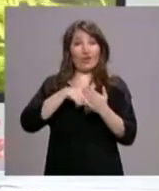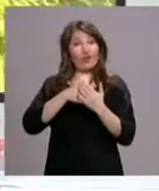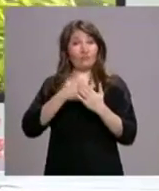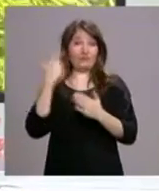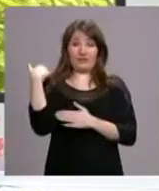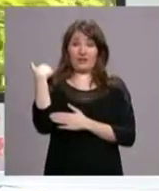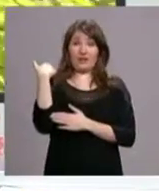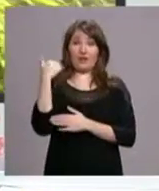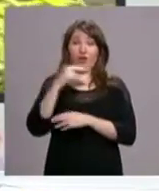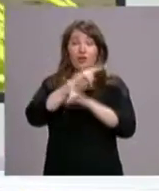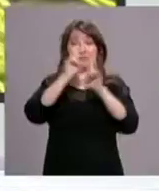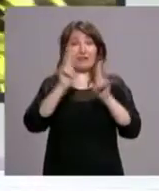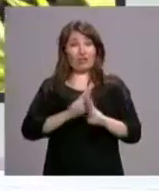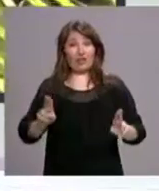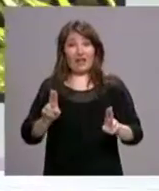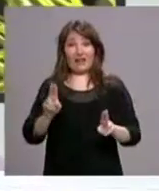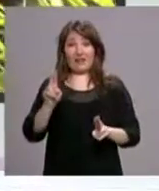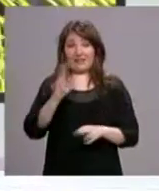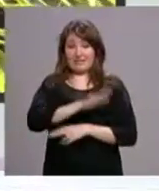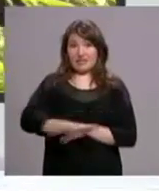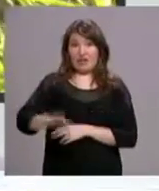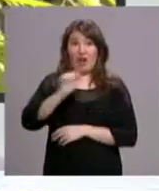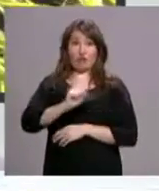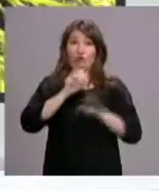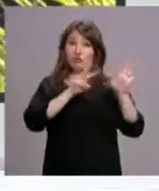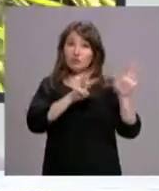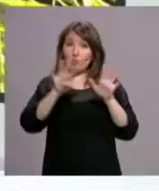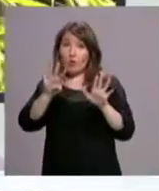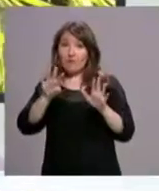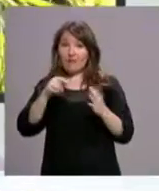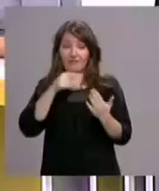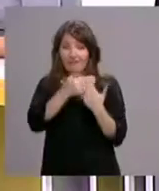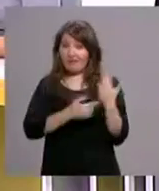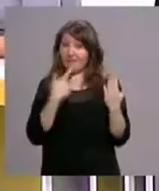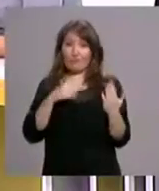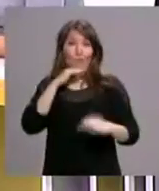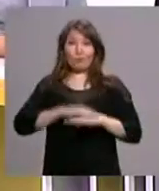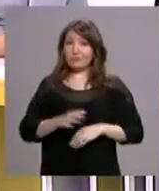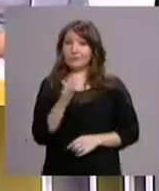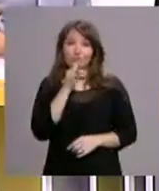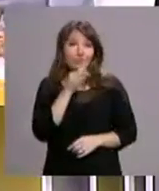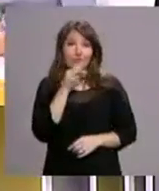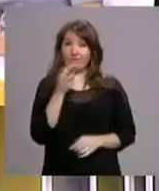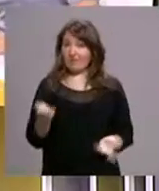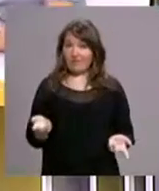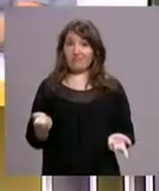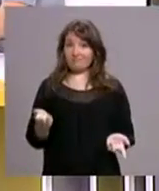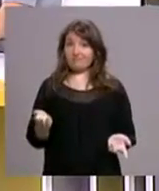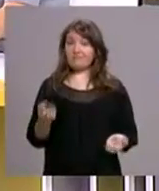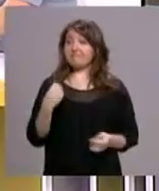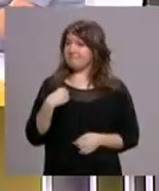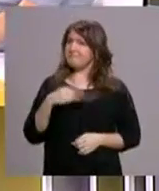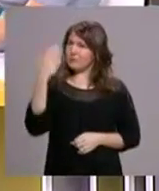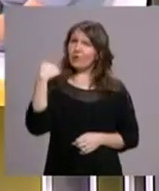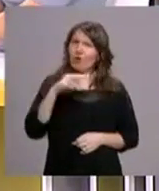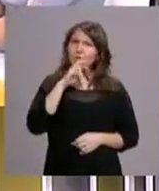año 89. Eso hay que decirlo, y hay que decirlo fuerte, para que se oiga. Nos lo recuerdan los obispos, además, en